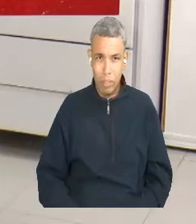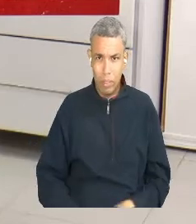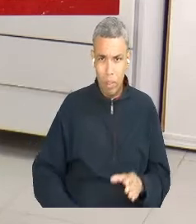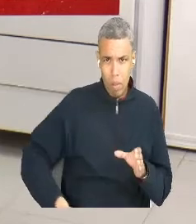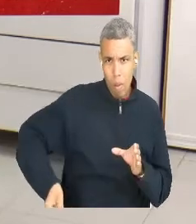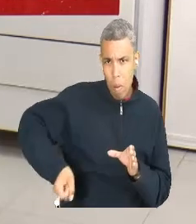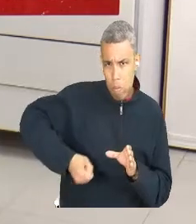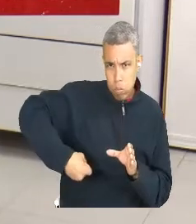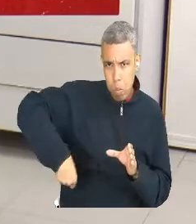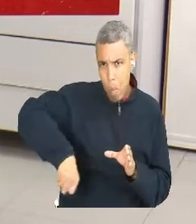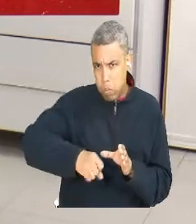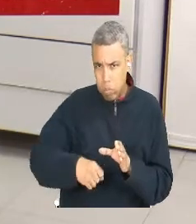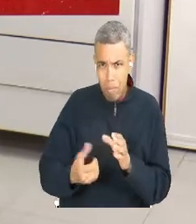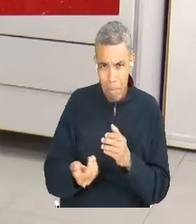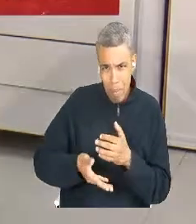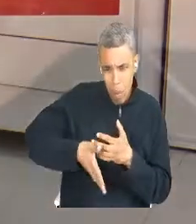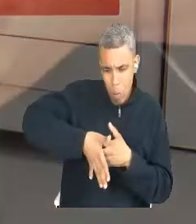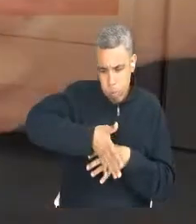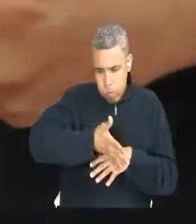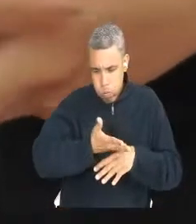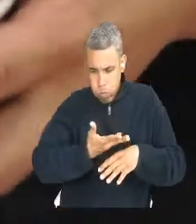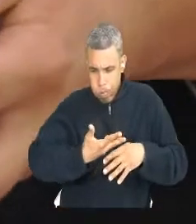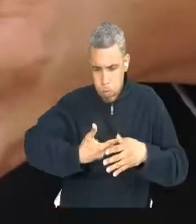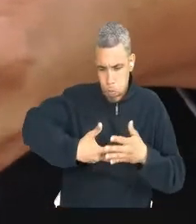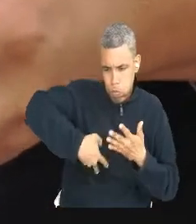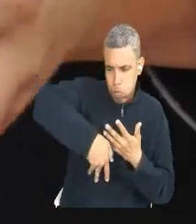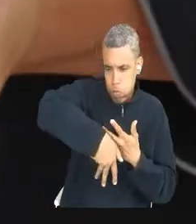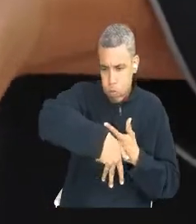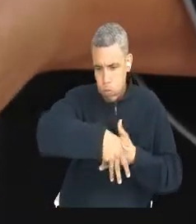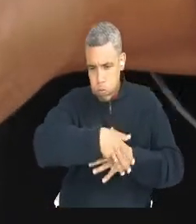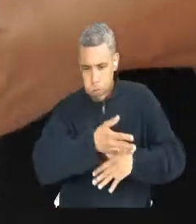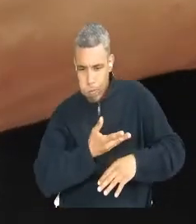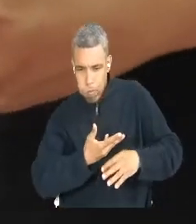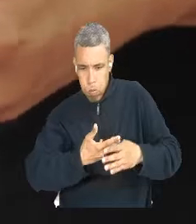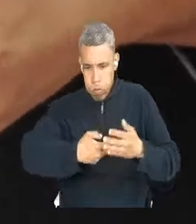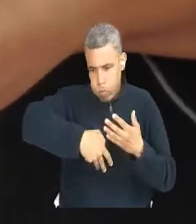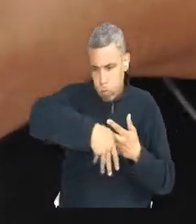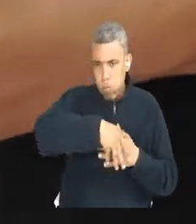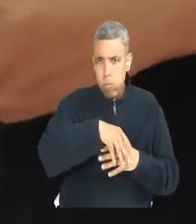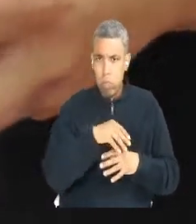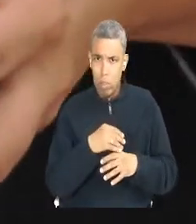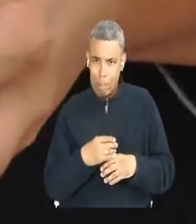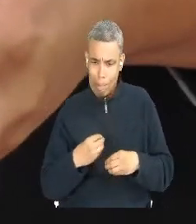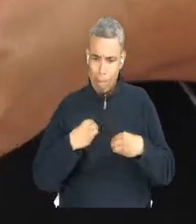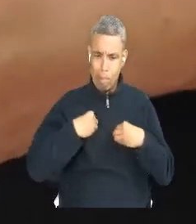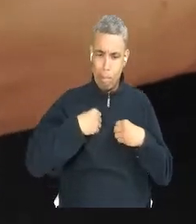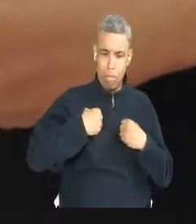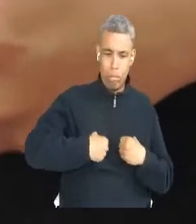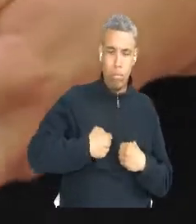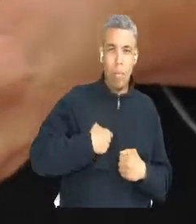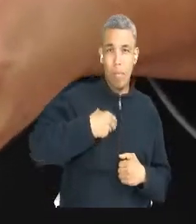decimos, de pronto es un coma diabético, es algo que va a aportar muchas energías. Para okay, los niños les encanta.